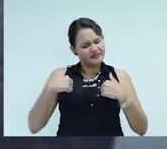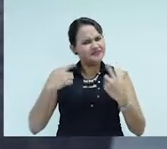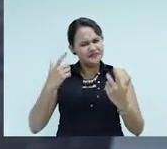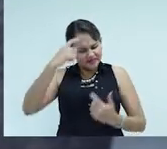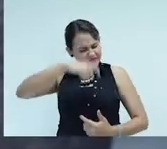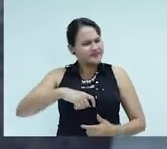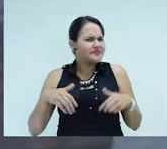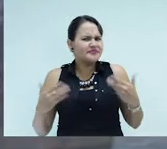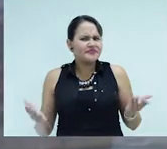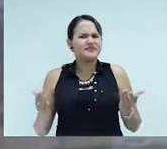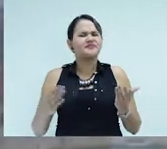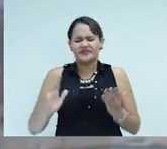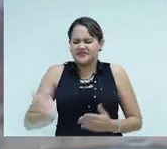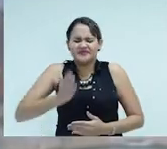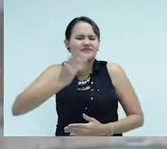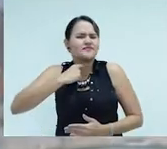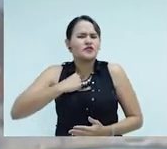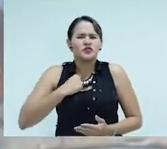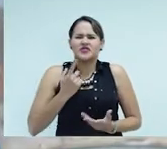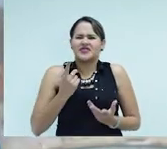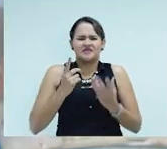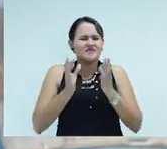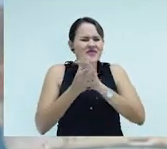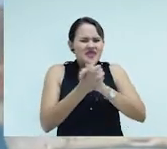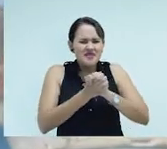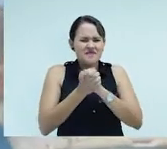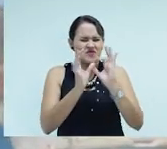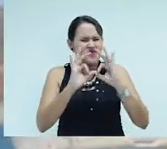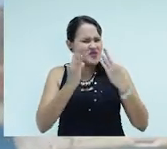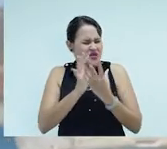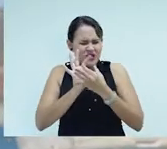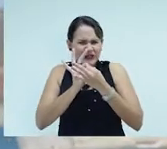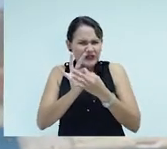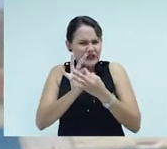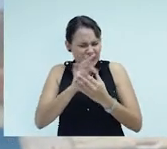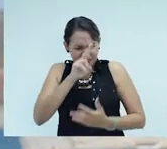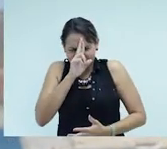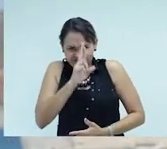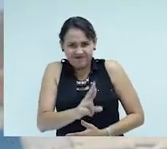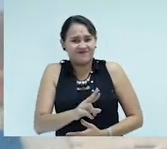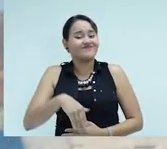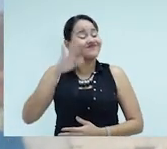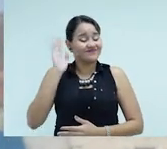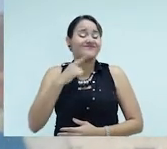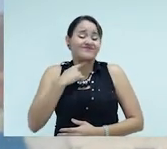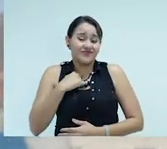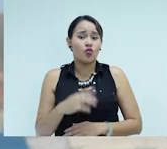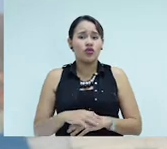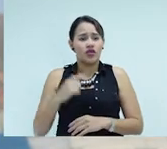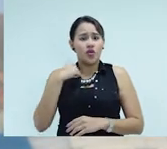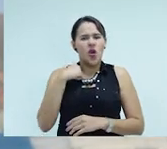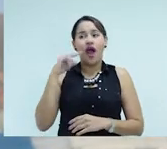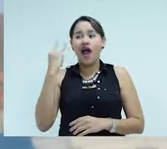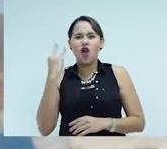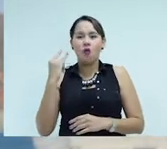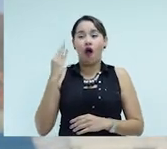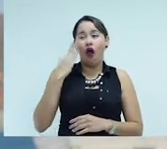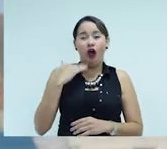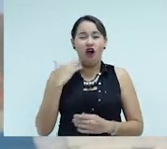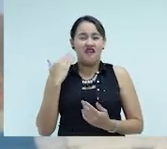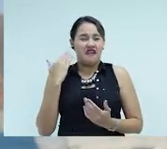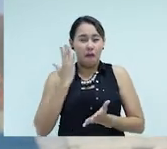Me describo como una persona leal también, soy muy fiel a mis amigos, a mi familia y sobre todo que soy muy centrado y